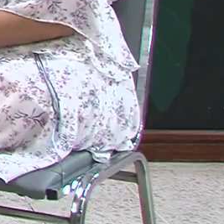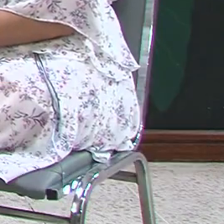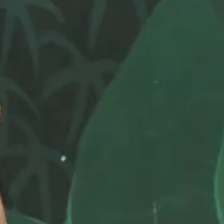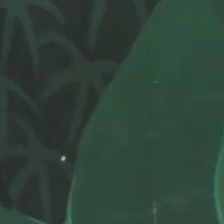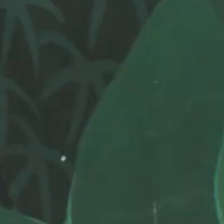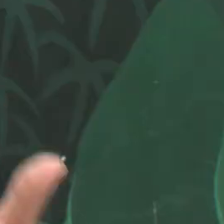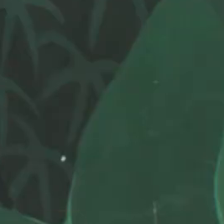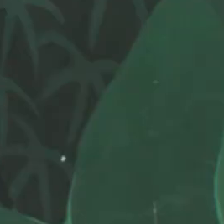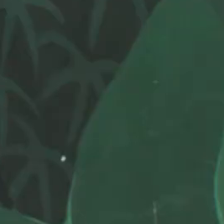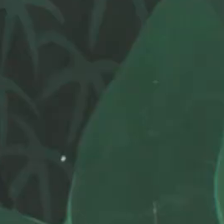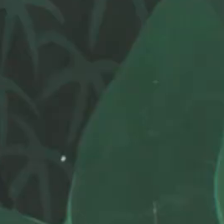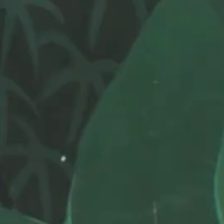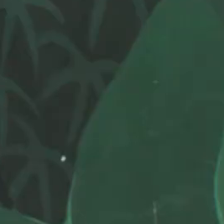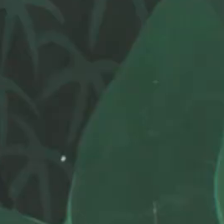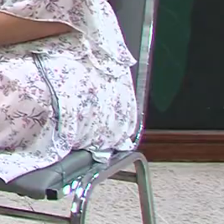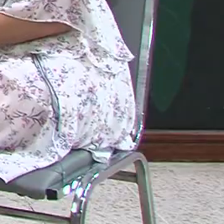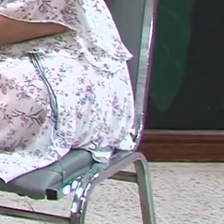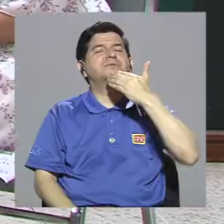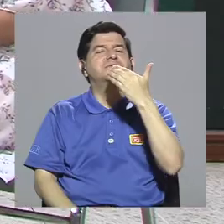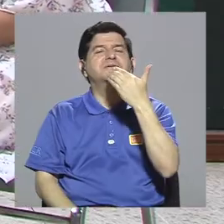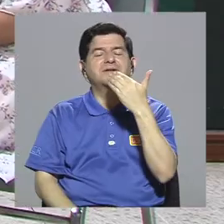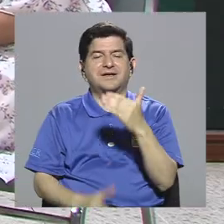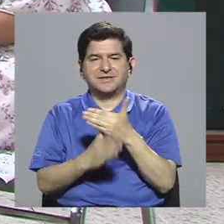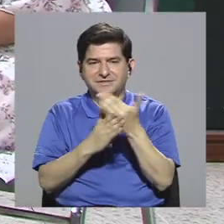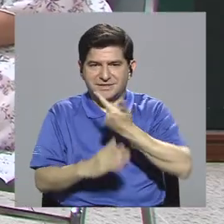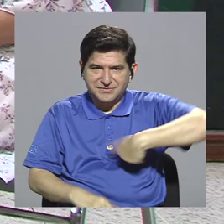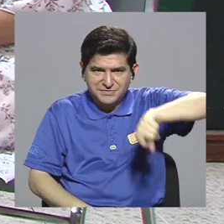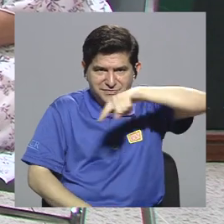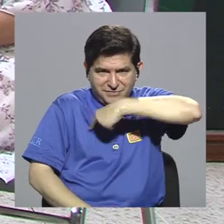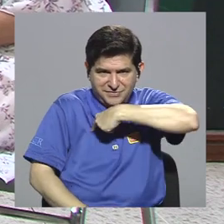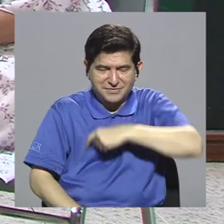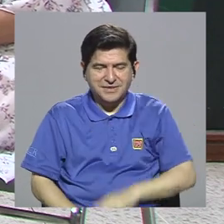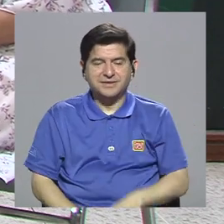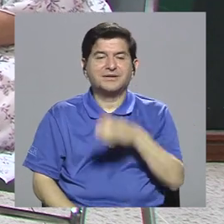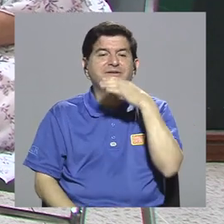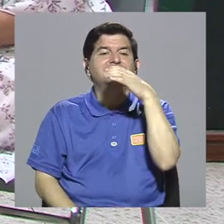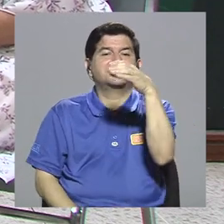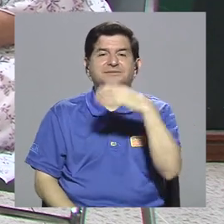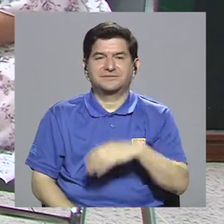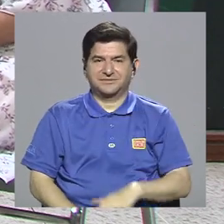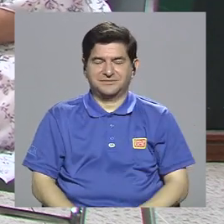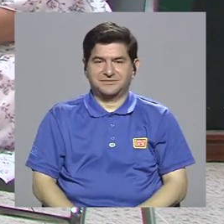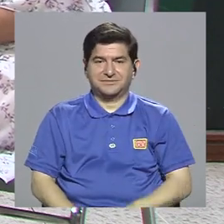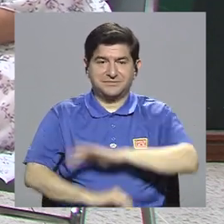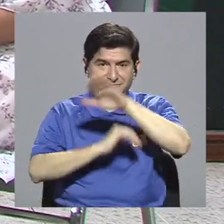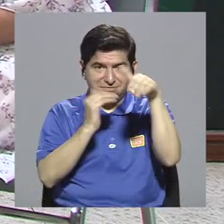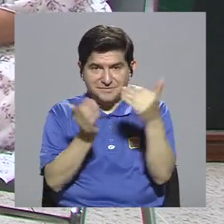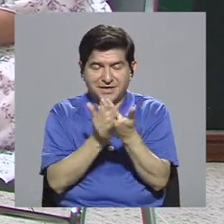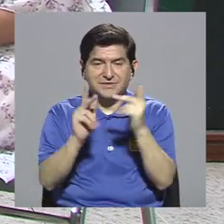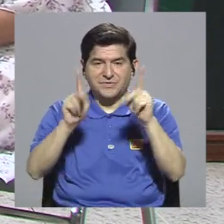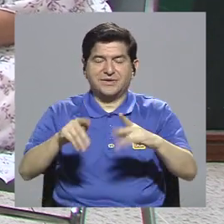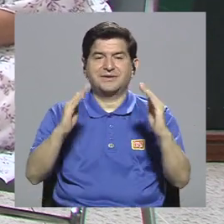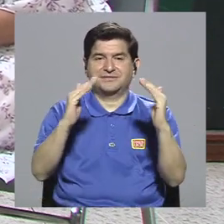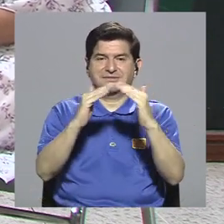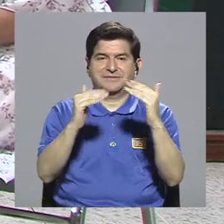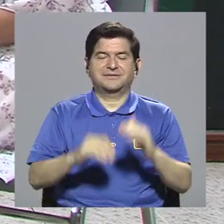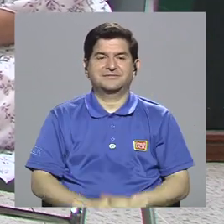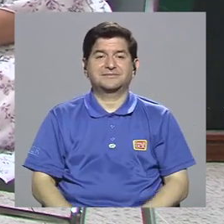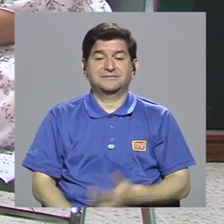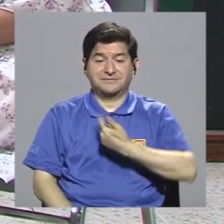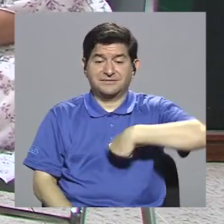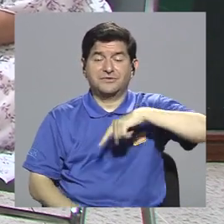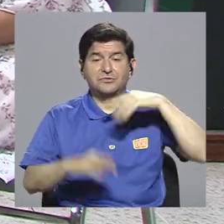nuestro apoyo y nuestra ayuda a esas personas. Muchísimas gracias por haber compartido con nosotros estas recomendaciones para todos en